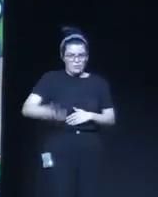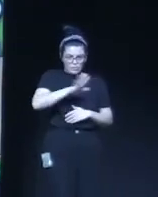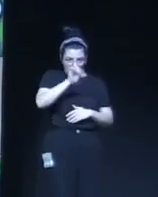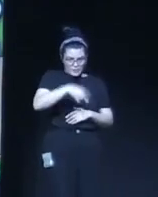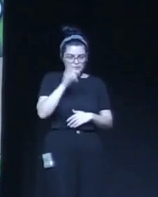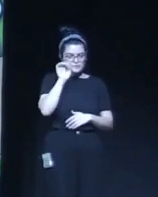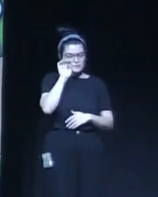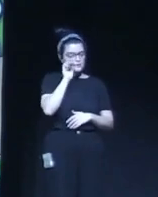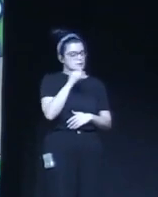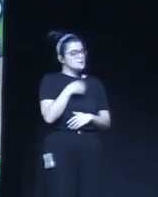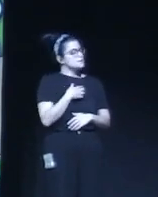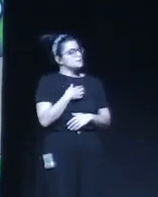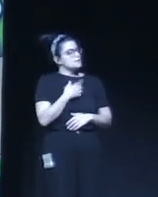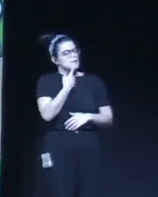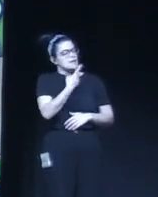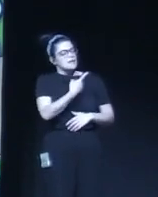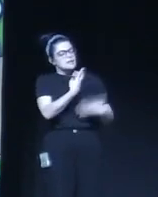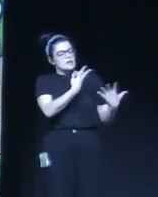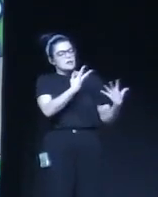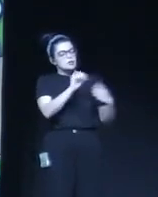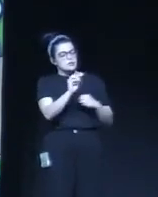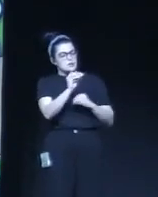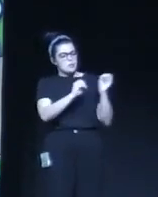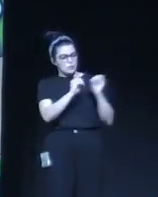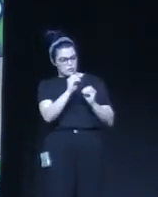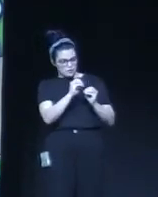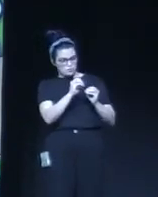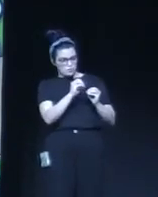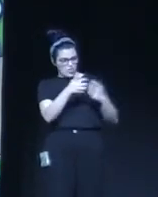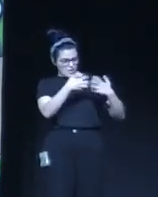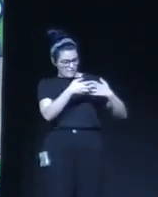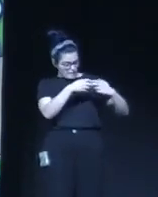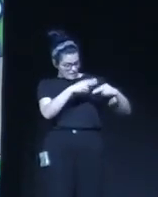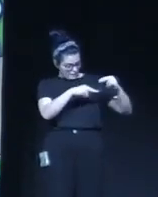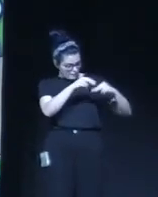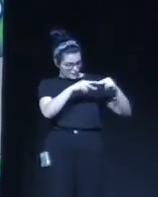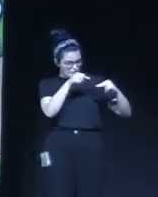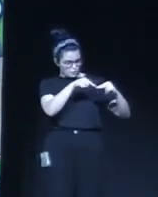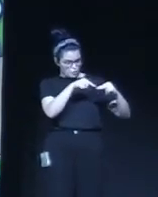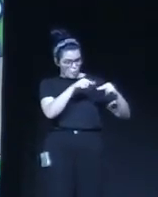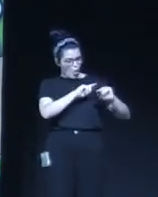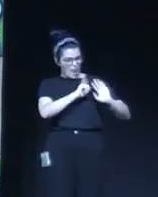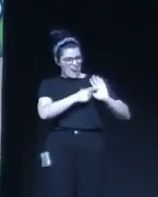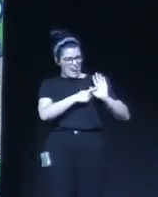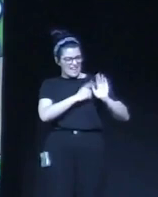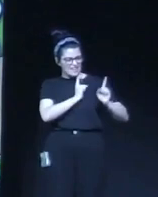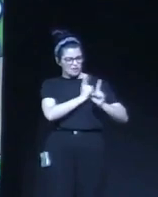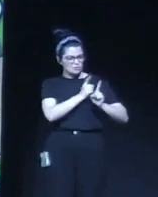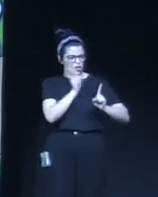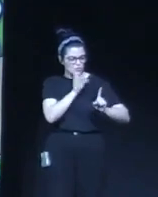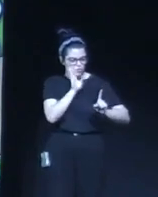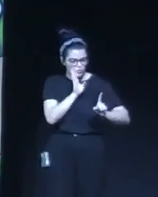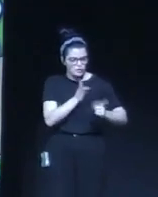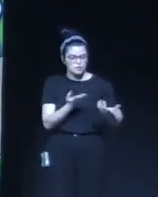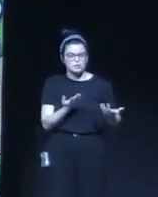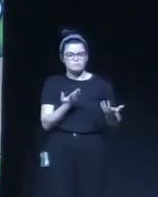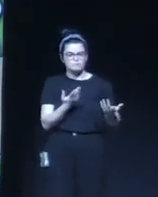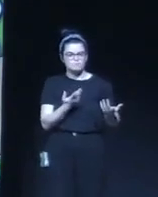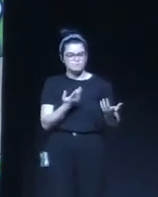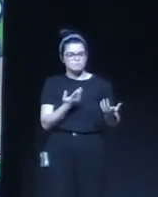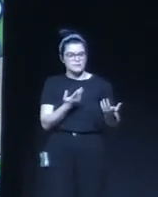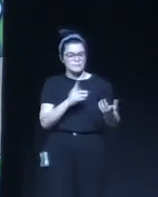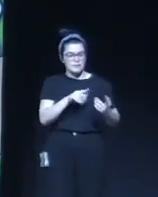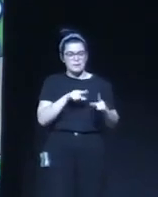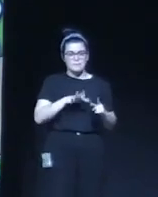el 80% de lo que se ha construido se ha hecho de manera ilegal, y viendo las afecciones que ahora nos vais a contar, además, que tienen para la salud,